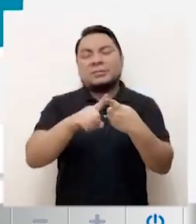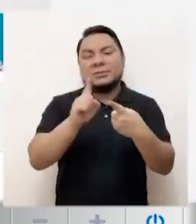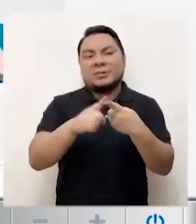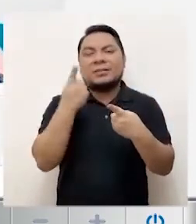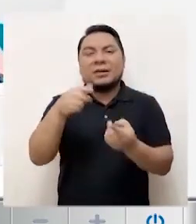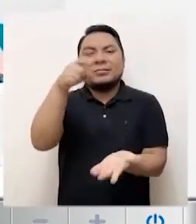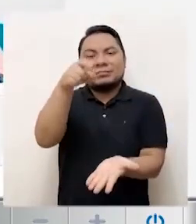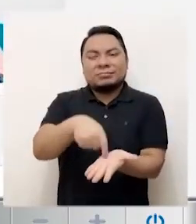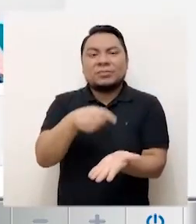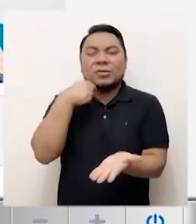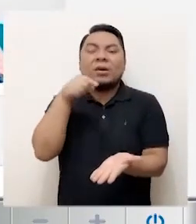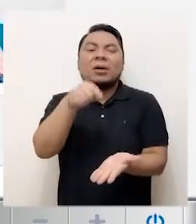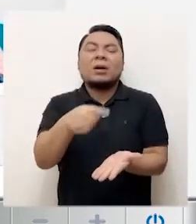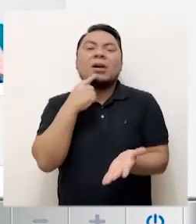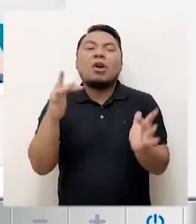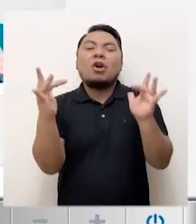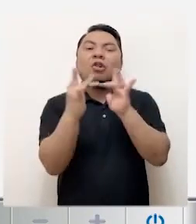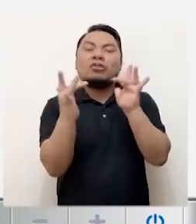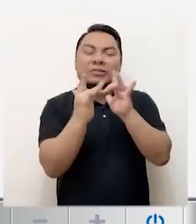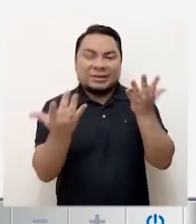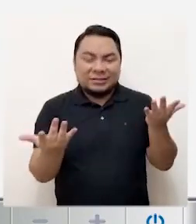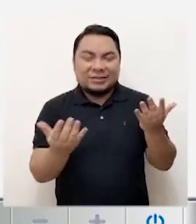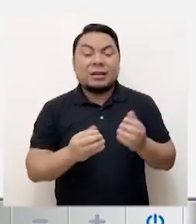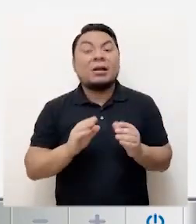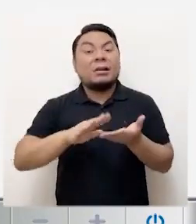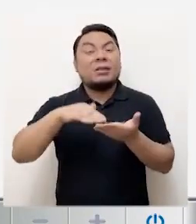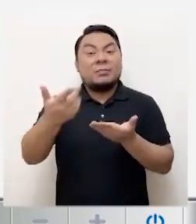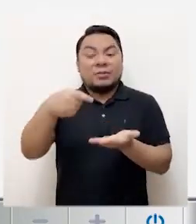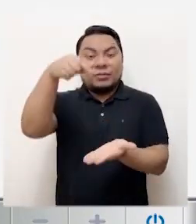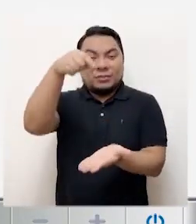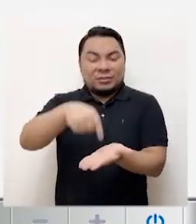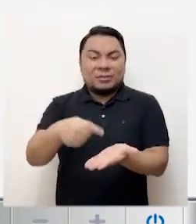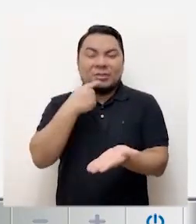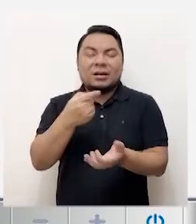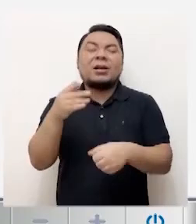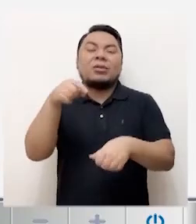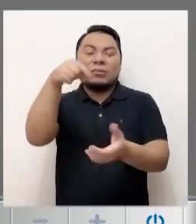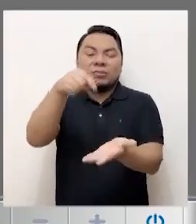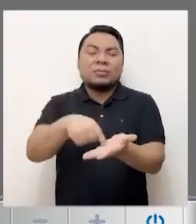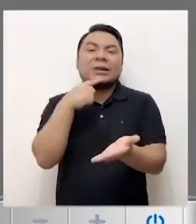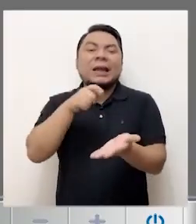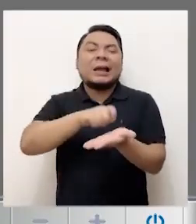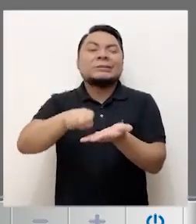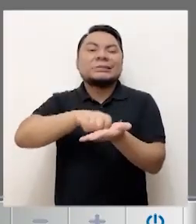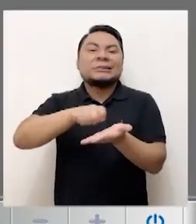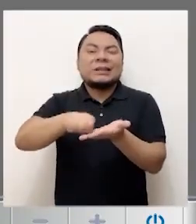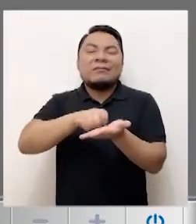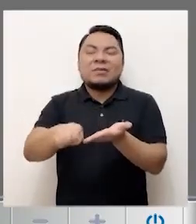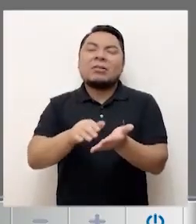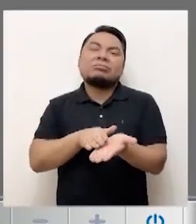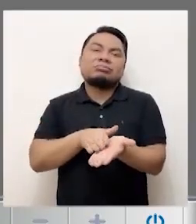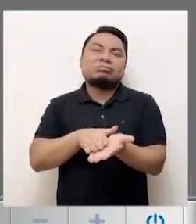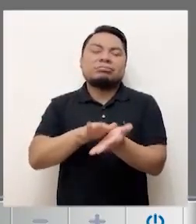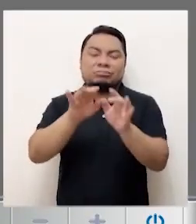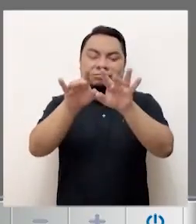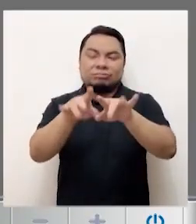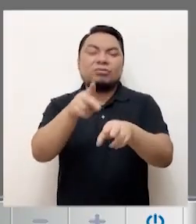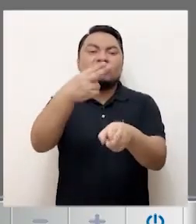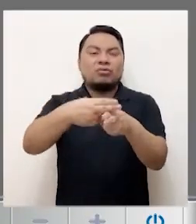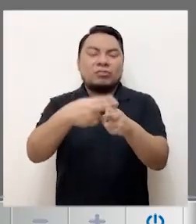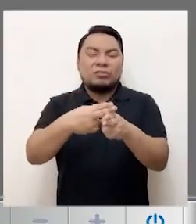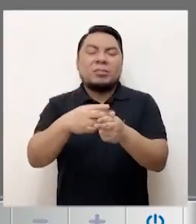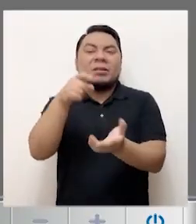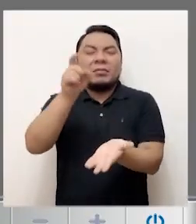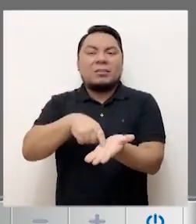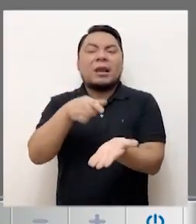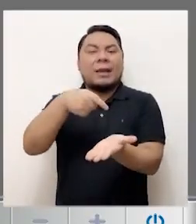1. Haga clic sobre el botón Contáctenos. Y luego haga otro clic sobre el botón Escríbanos. Rellene sus